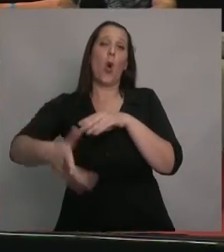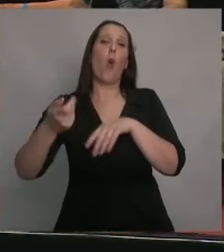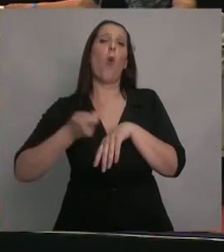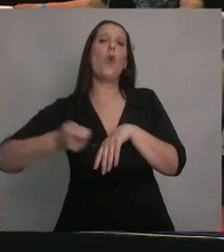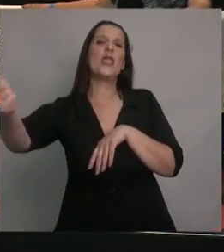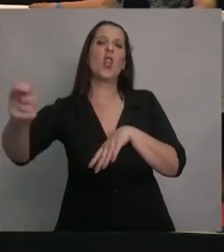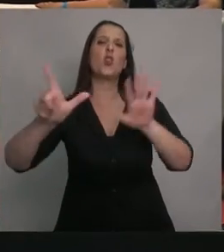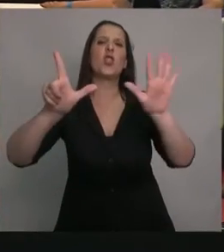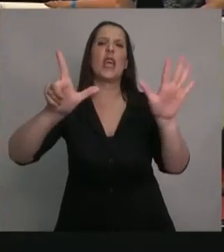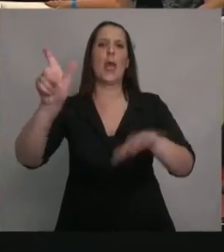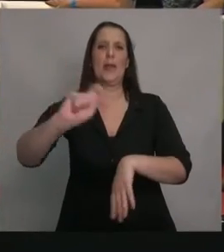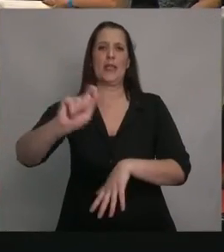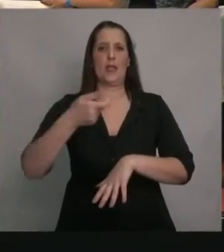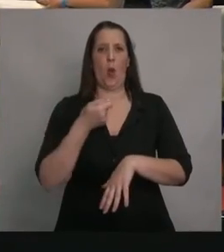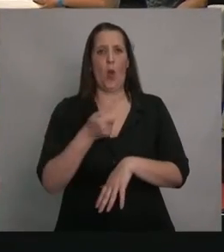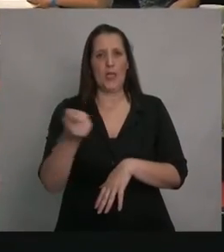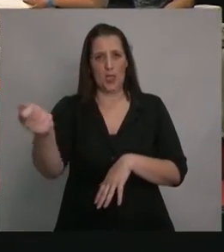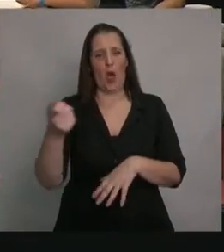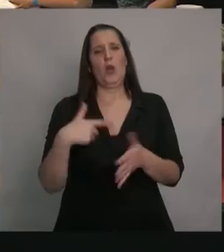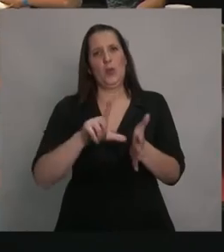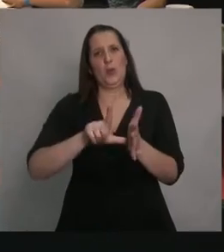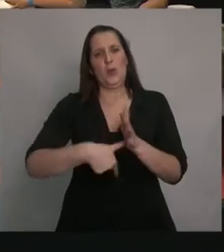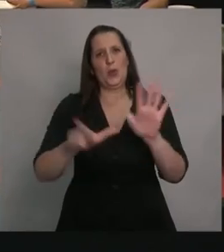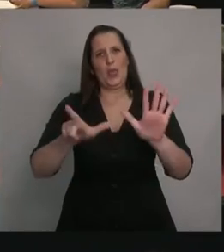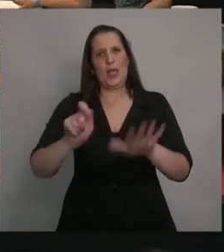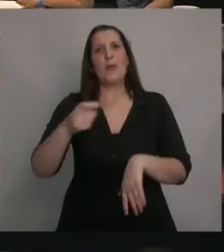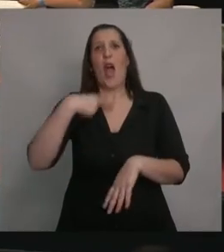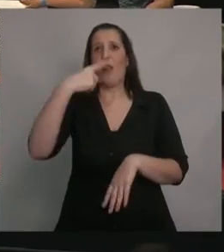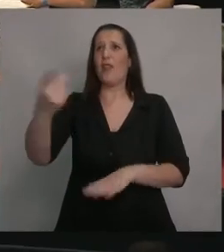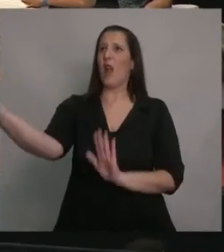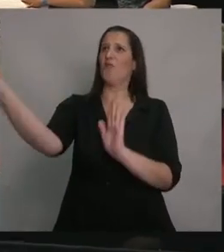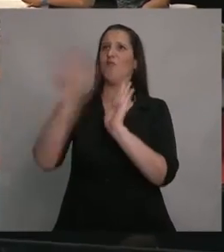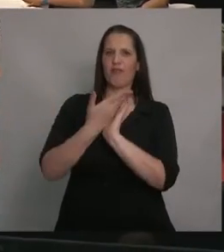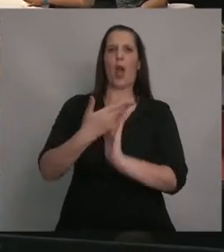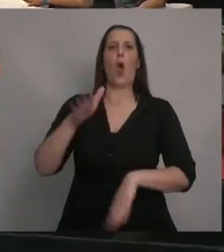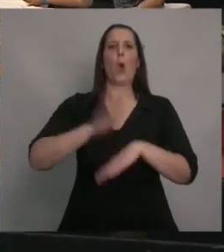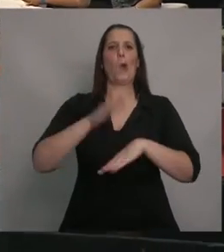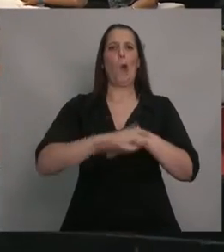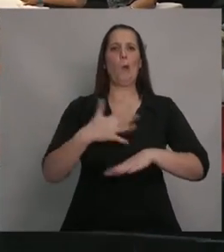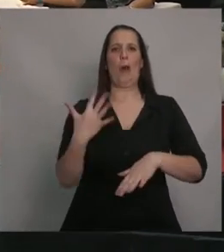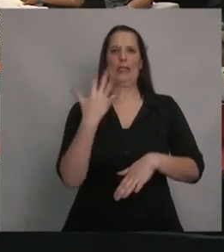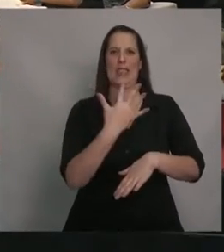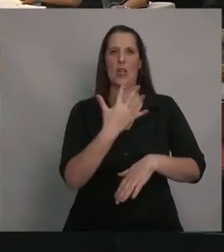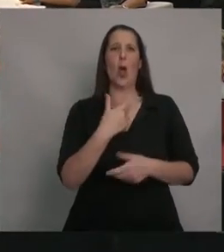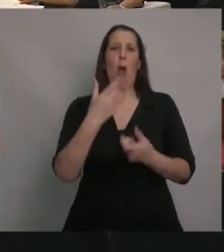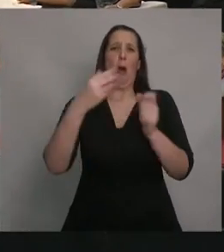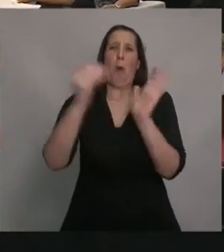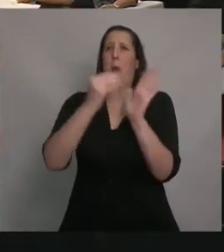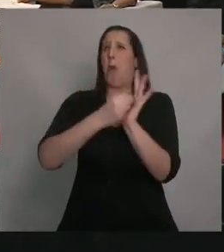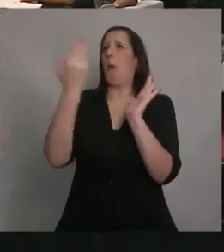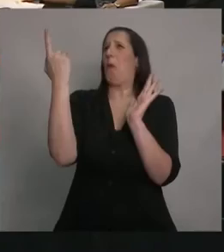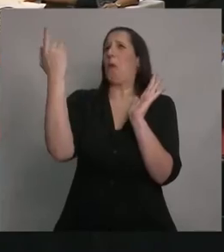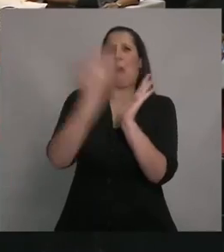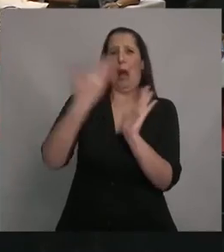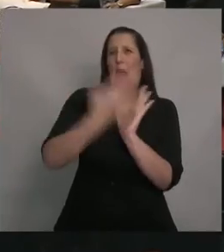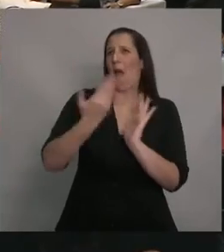casi 7 meses, al final del cual nos dieron la sentencia, nos declararon culpables en los 26 cargos, en todos los cargos, a oír y